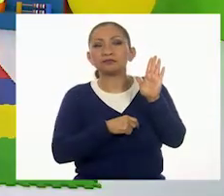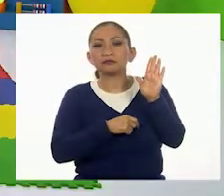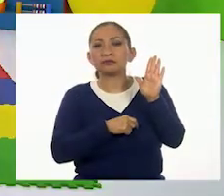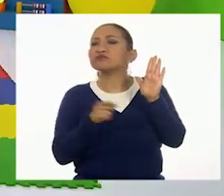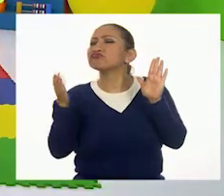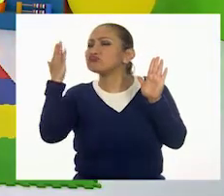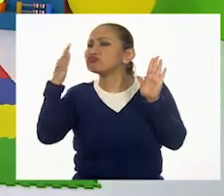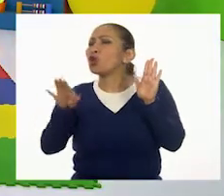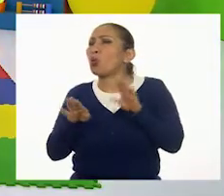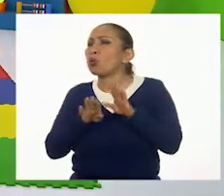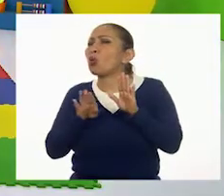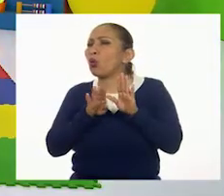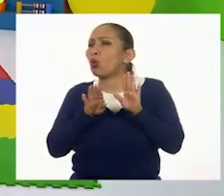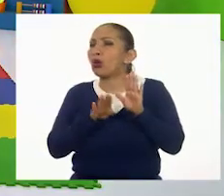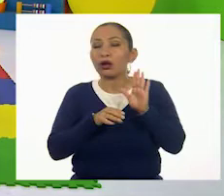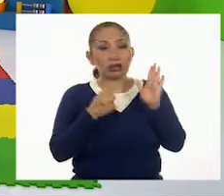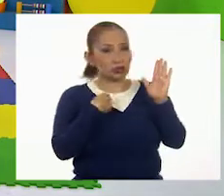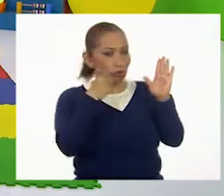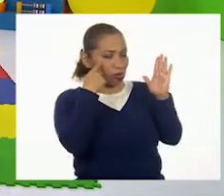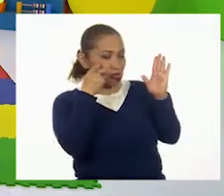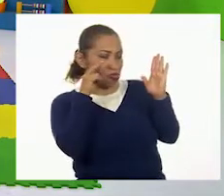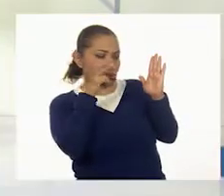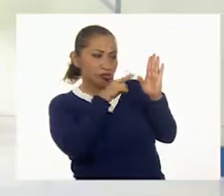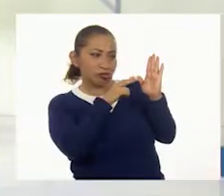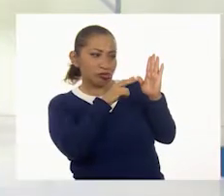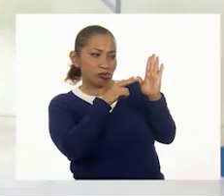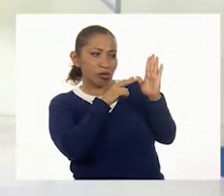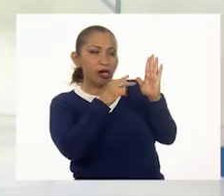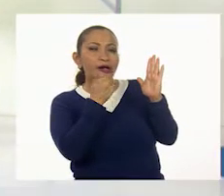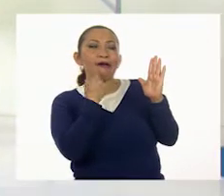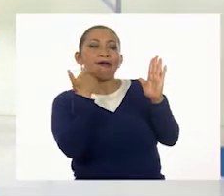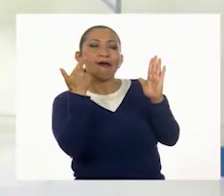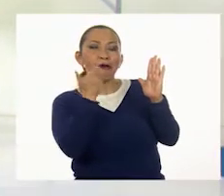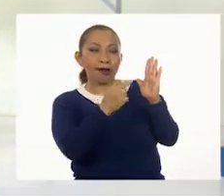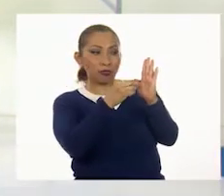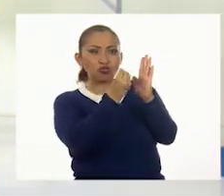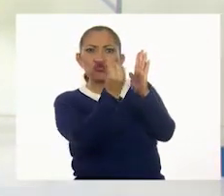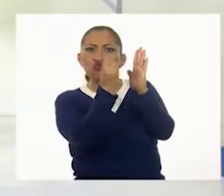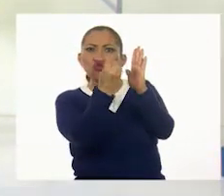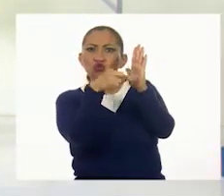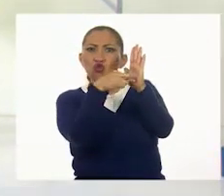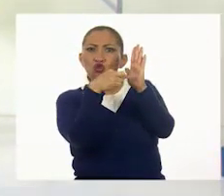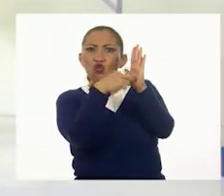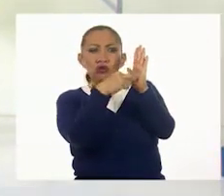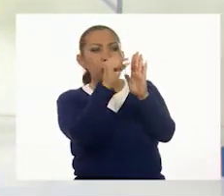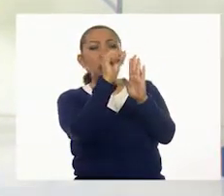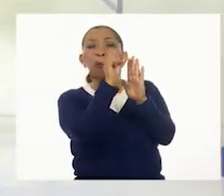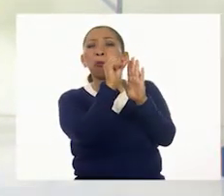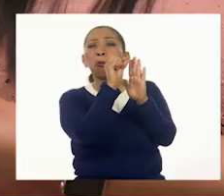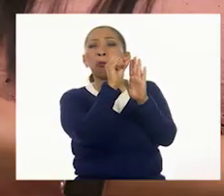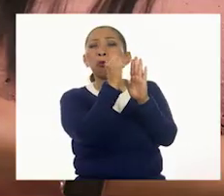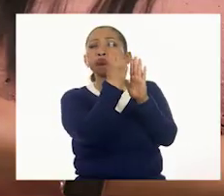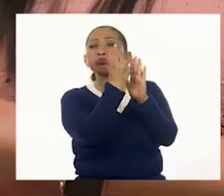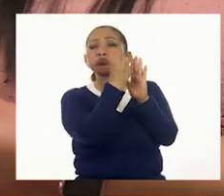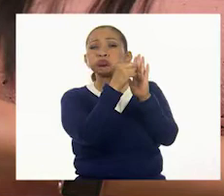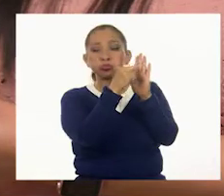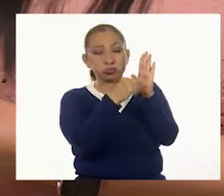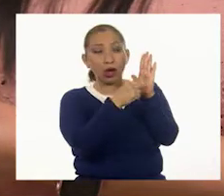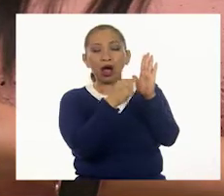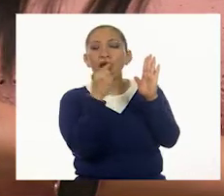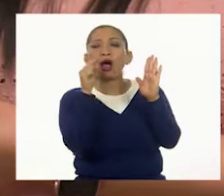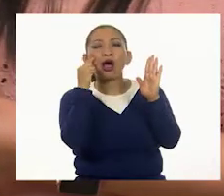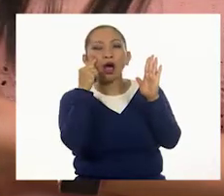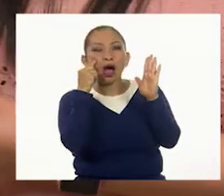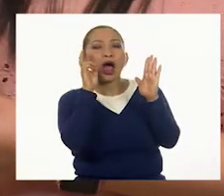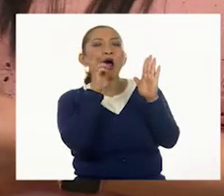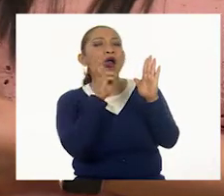¿Cómo lo sabes? Porque observo y noto que hay más puntos abajo, pero creo que es importante